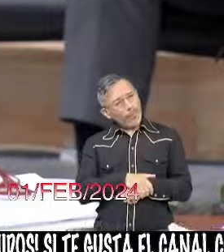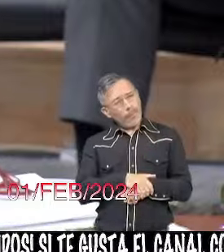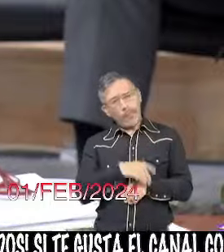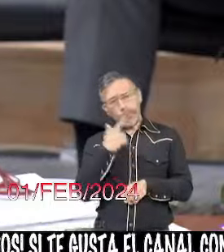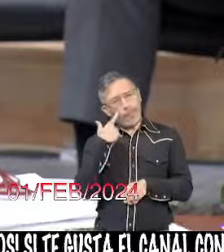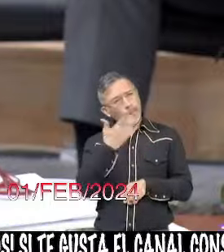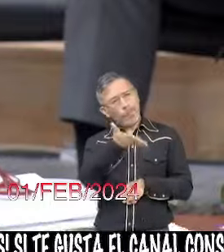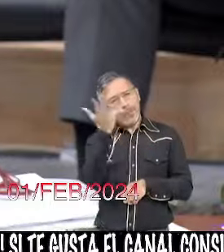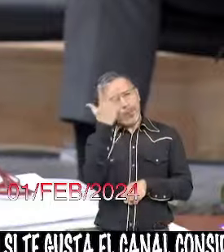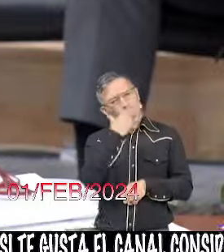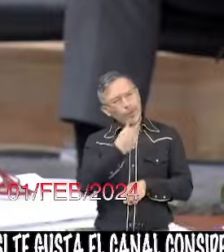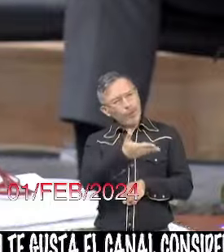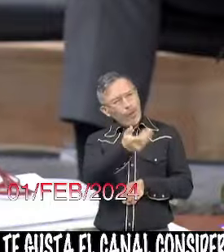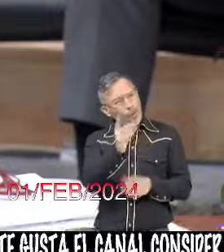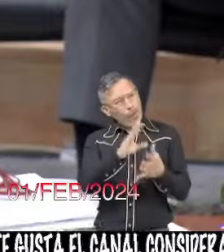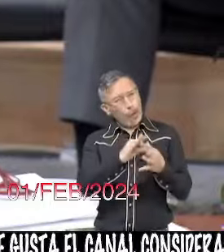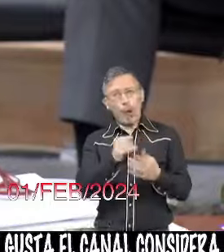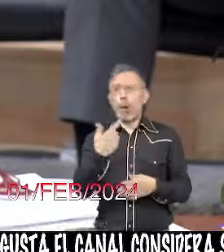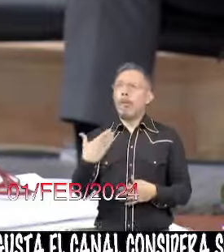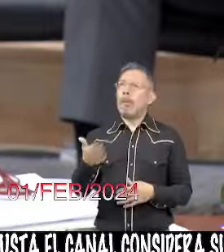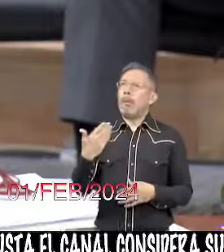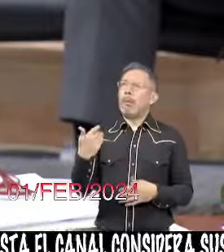Del que ordenó